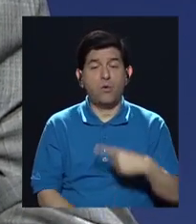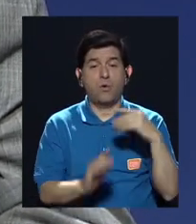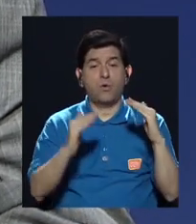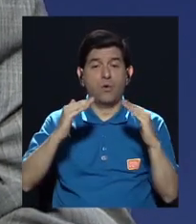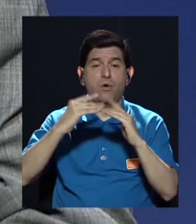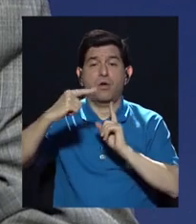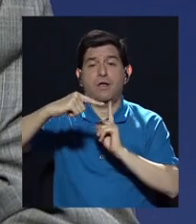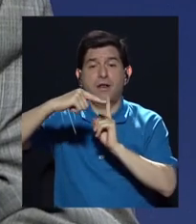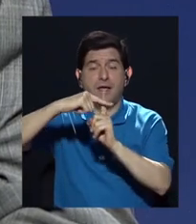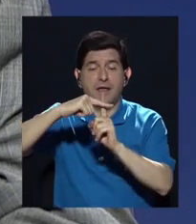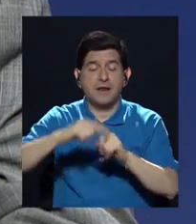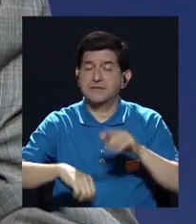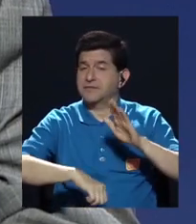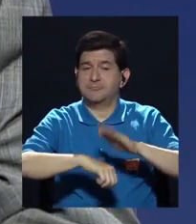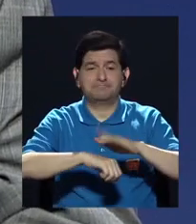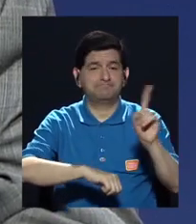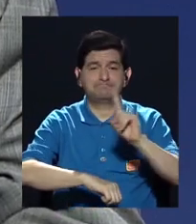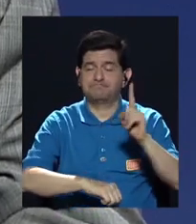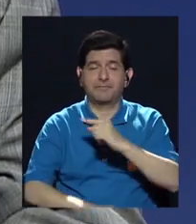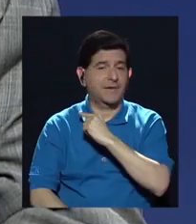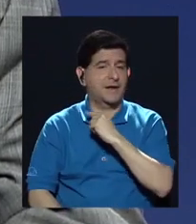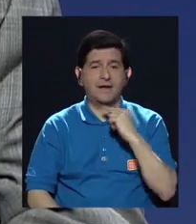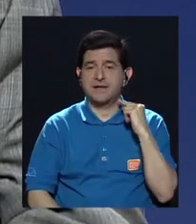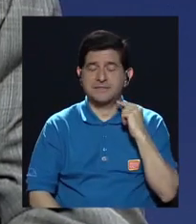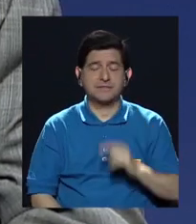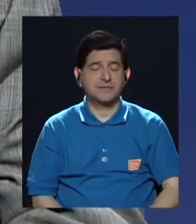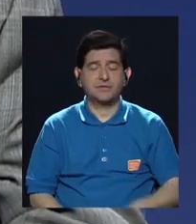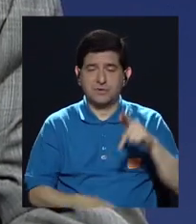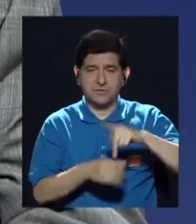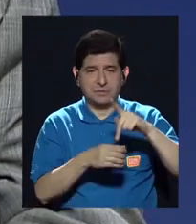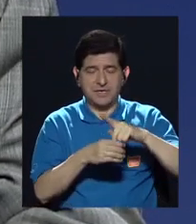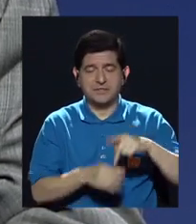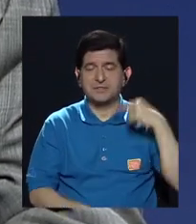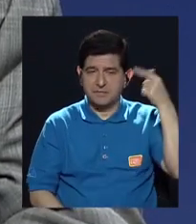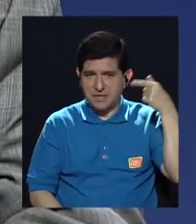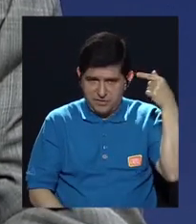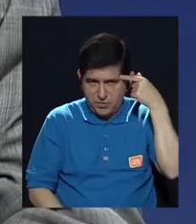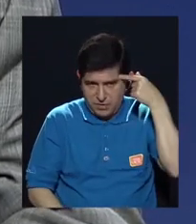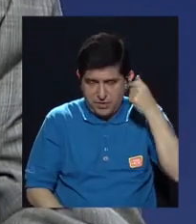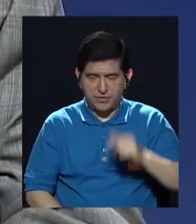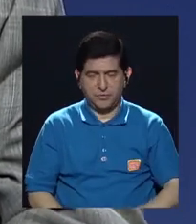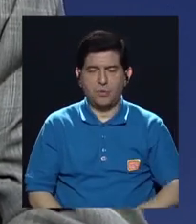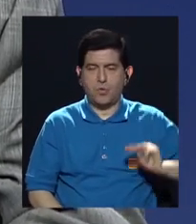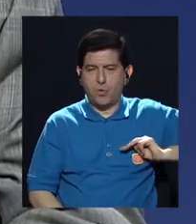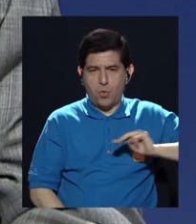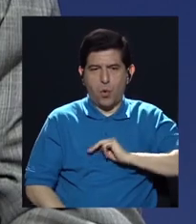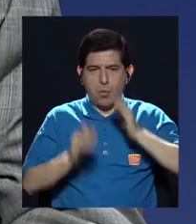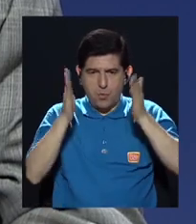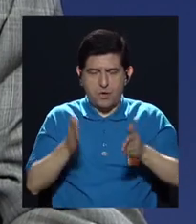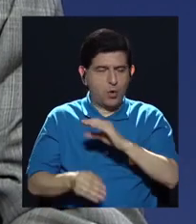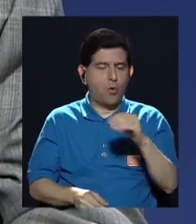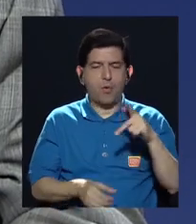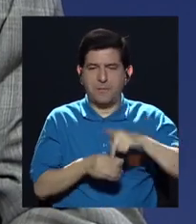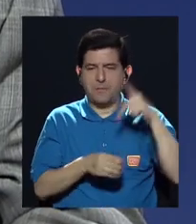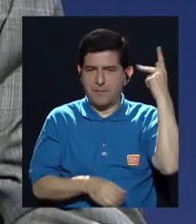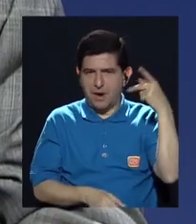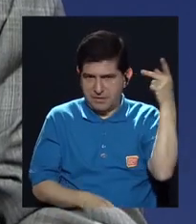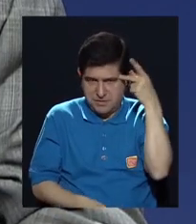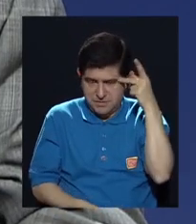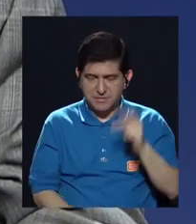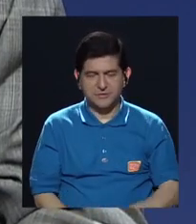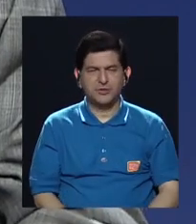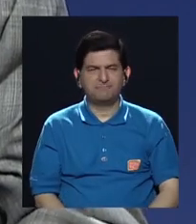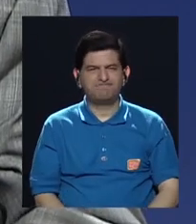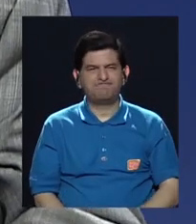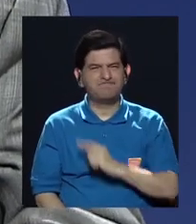la Iglesia no permite a sus sacerdotes ser ministros en los gobiernos, sí, ni tener participación política,